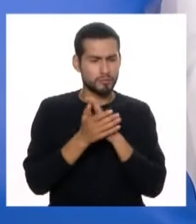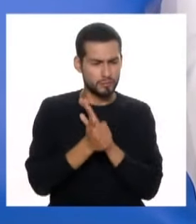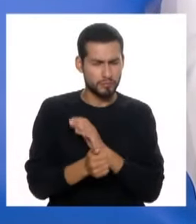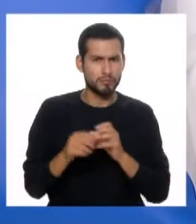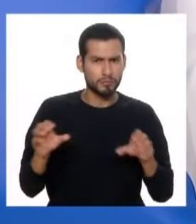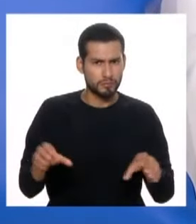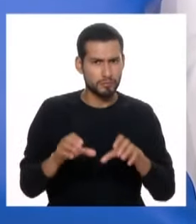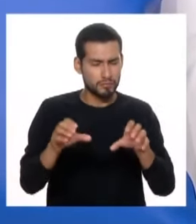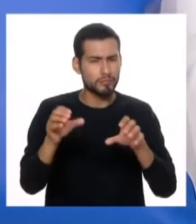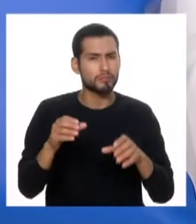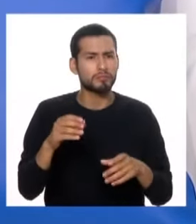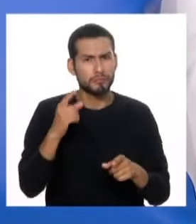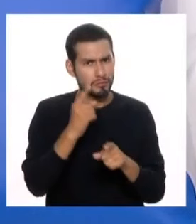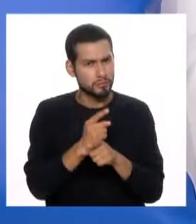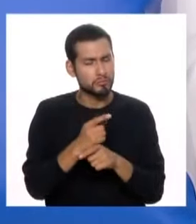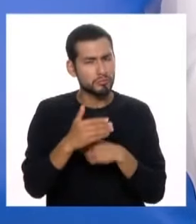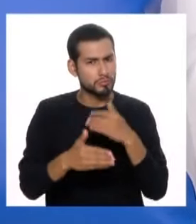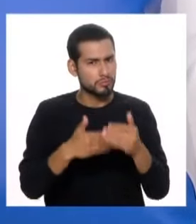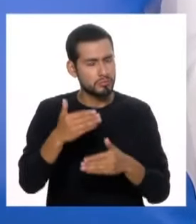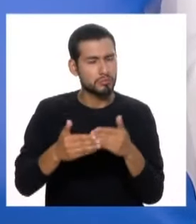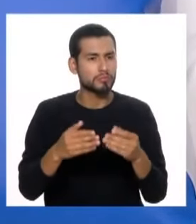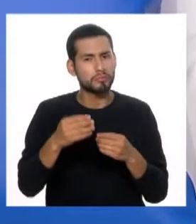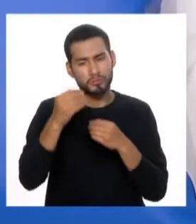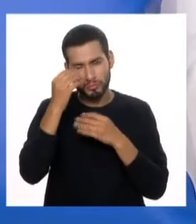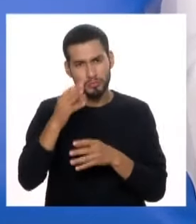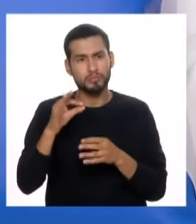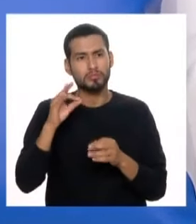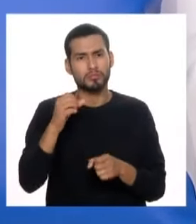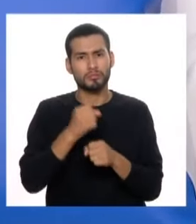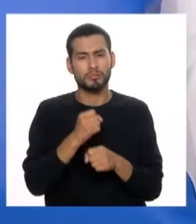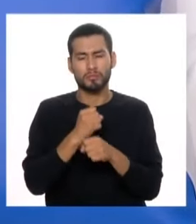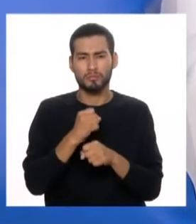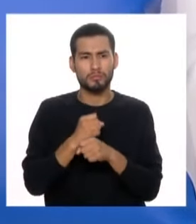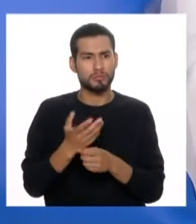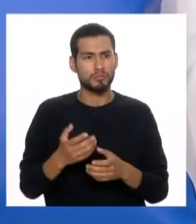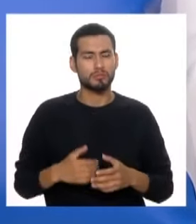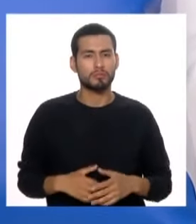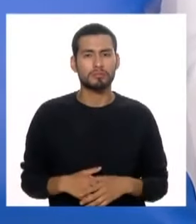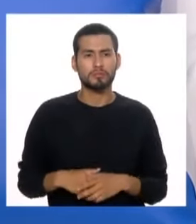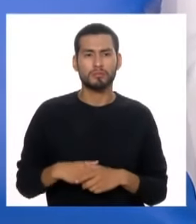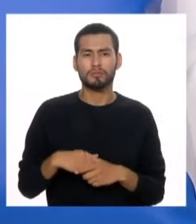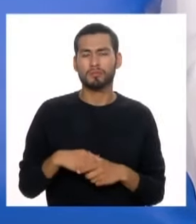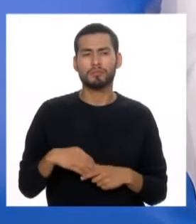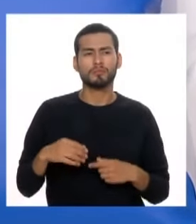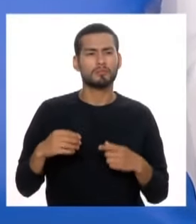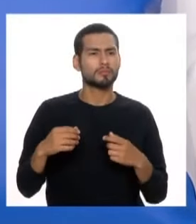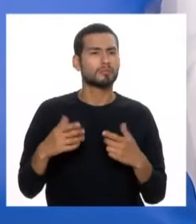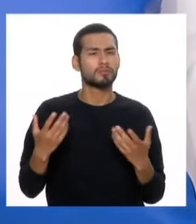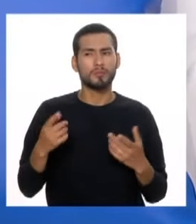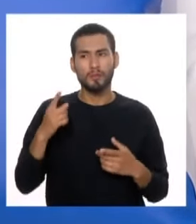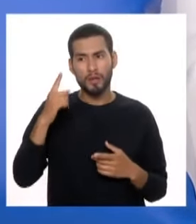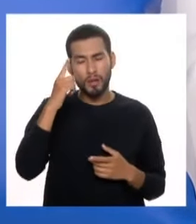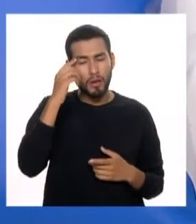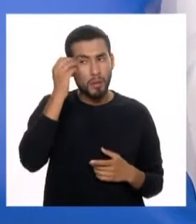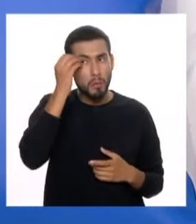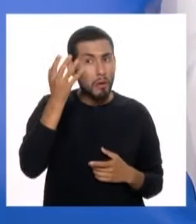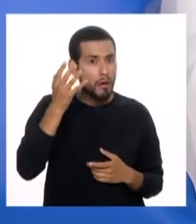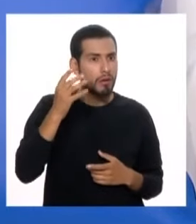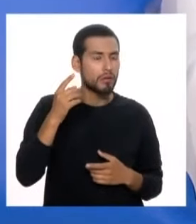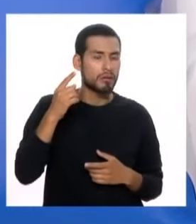para desenvolverse adecuadamente y cumplir con una labor en el trabajo. Son ciertos mitos,